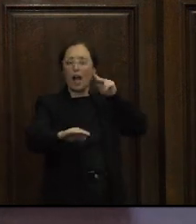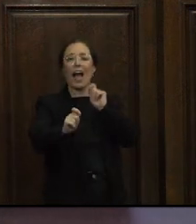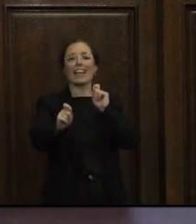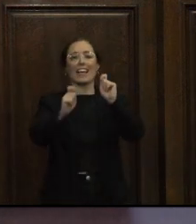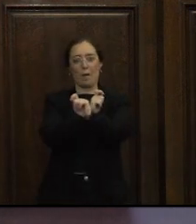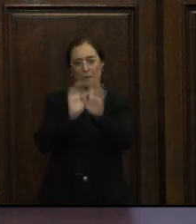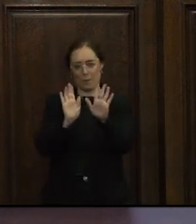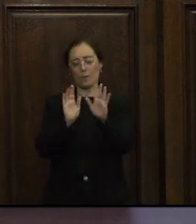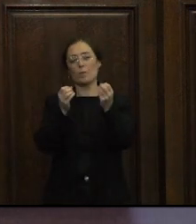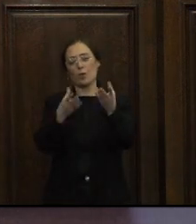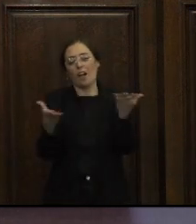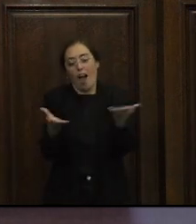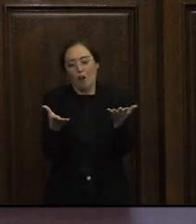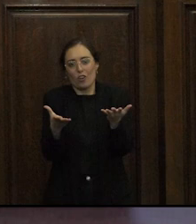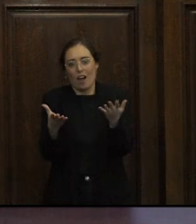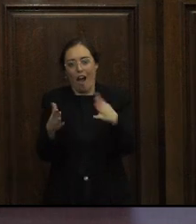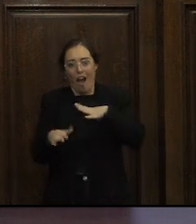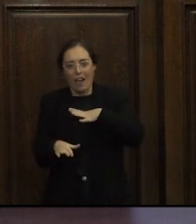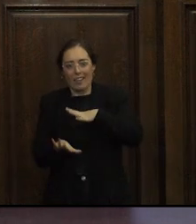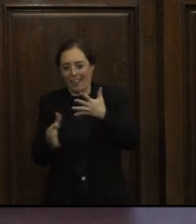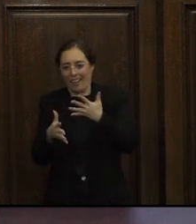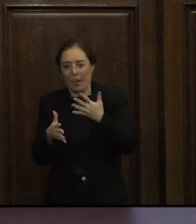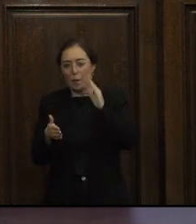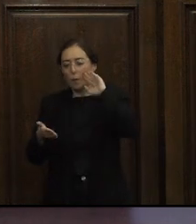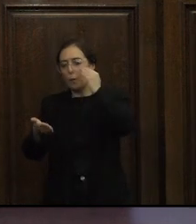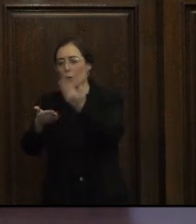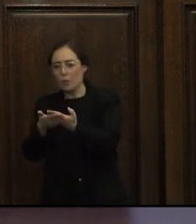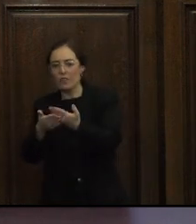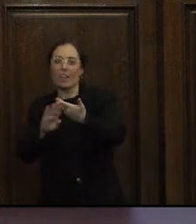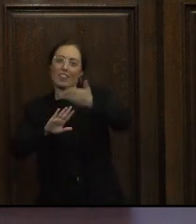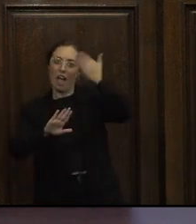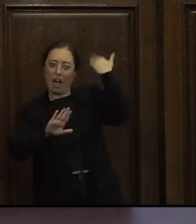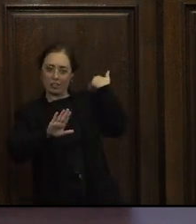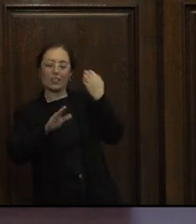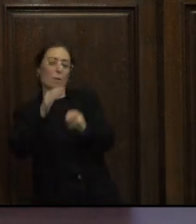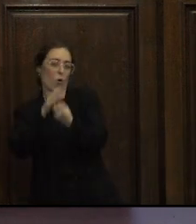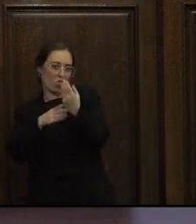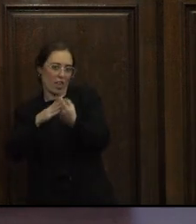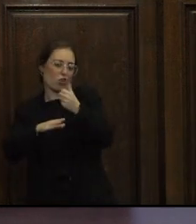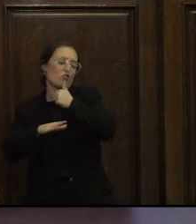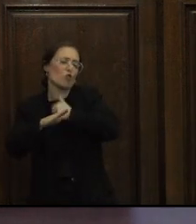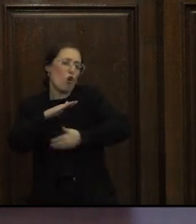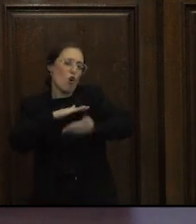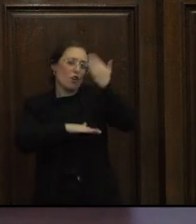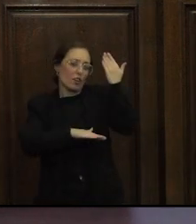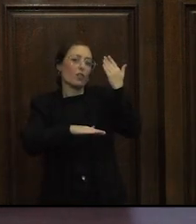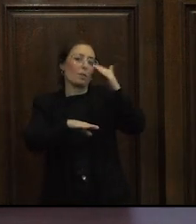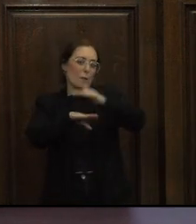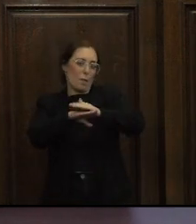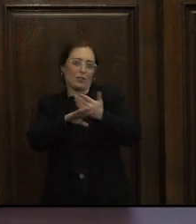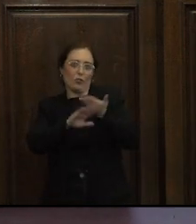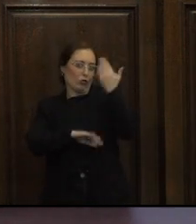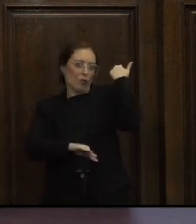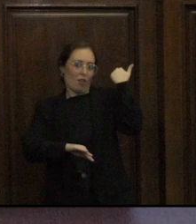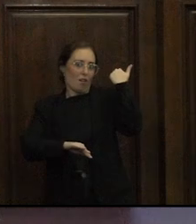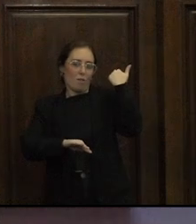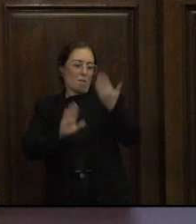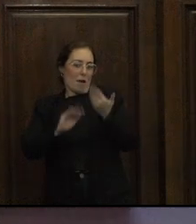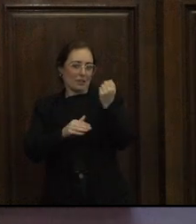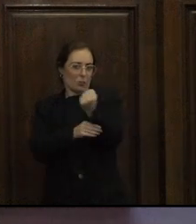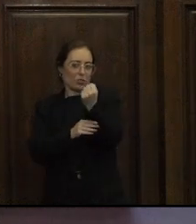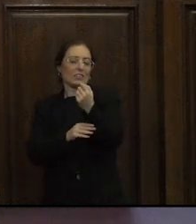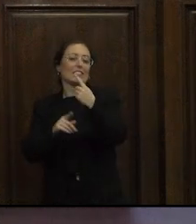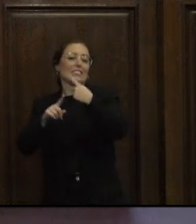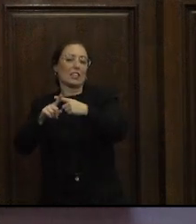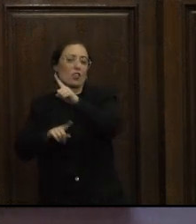de régimen, porque aquí lo que tenemos es, la propuesta es que sean un régimen moderno histórico que tuvo su auge